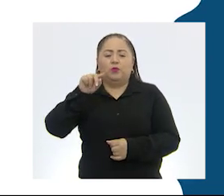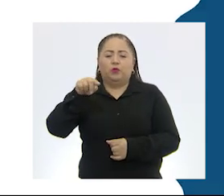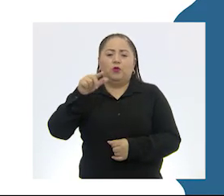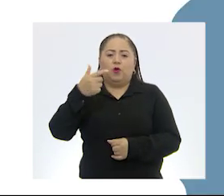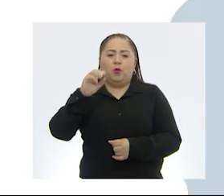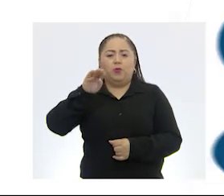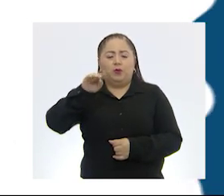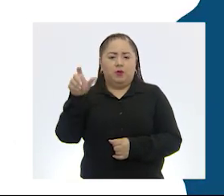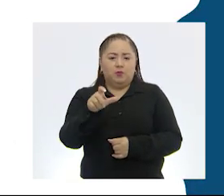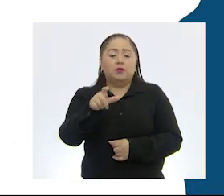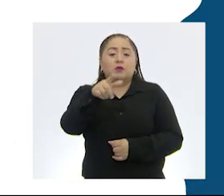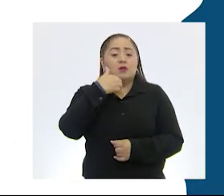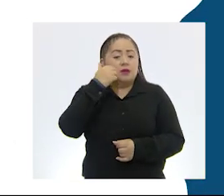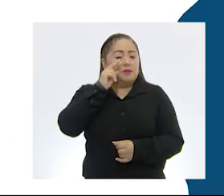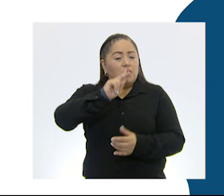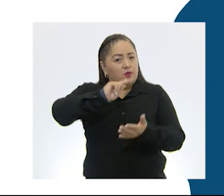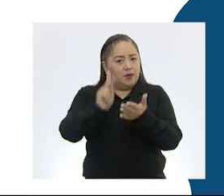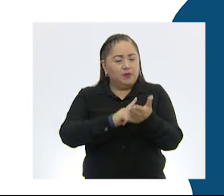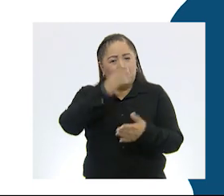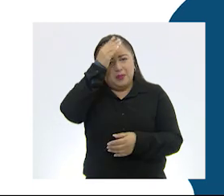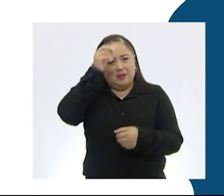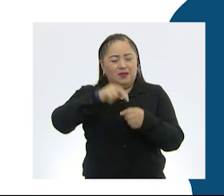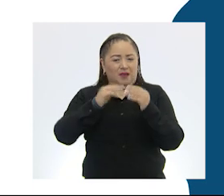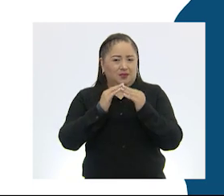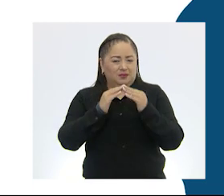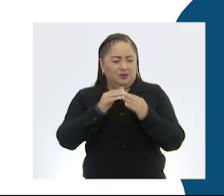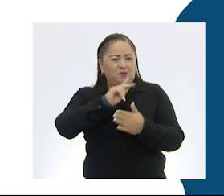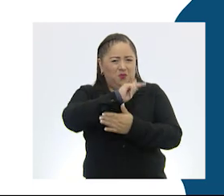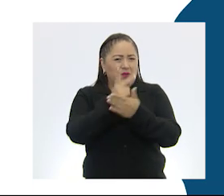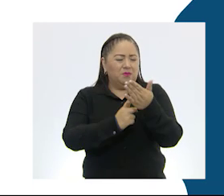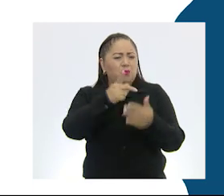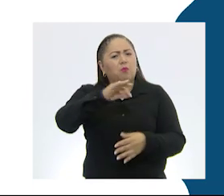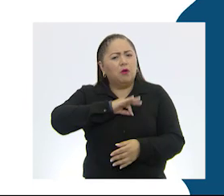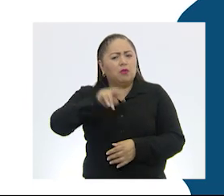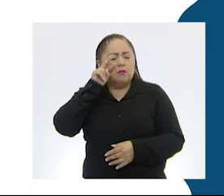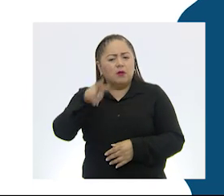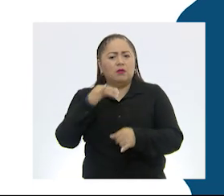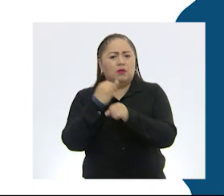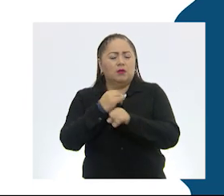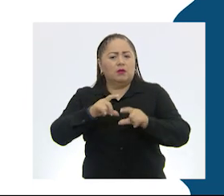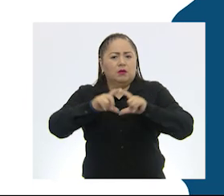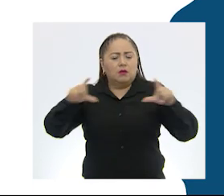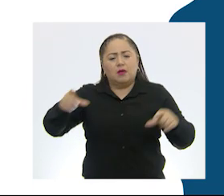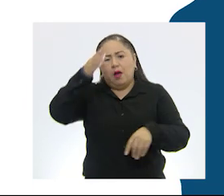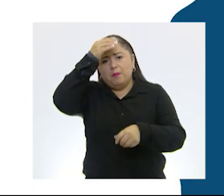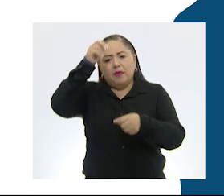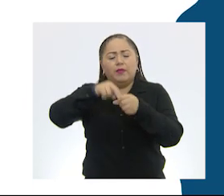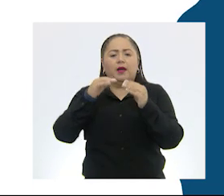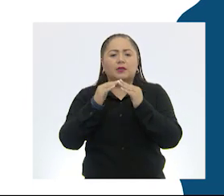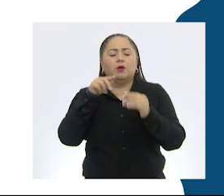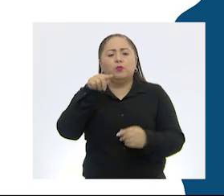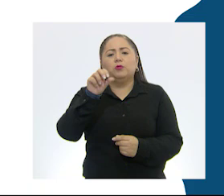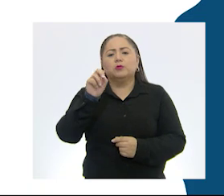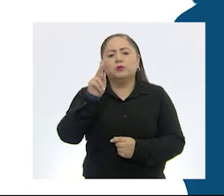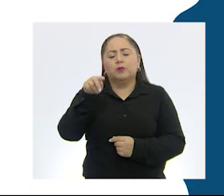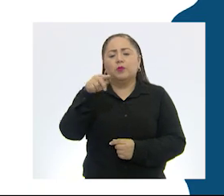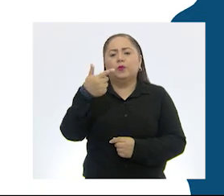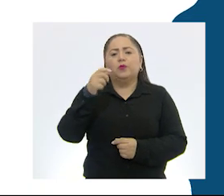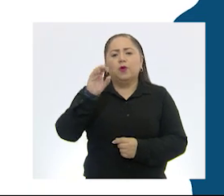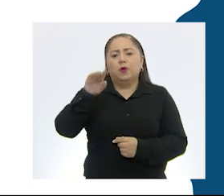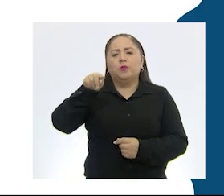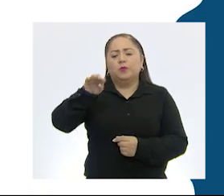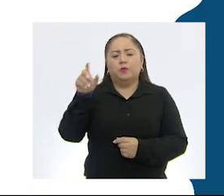conalitech.cep.gov.mx. Si quieres volver a ver los programas de Aprende en Casa, los puedes encontrar en la siguiente liga: